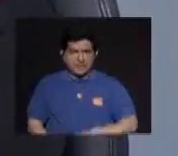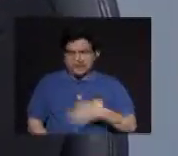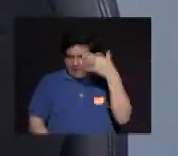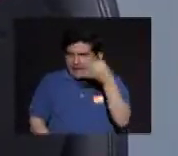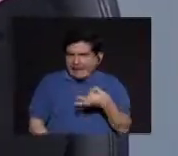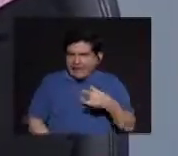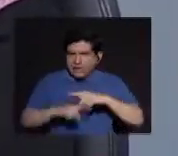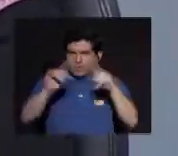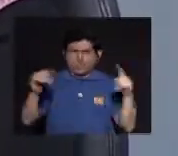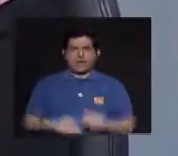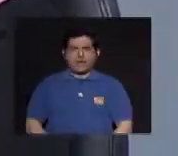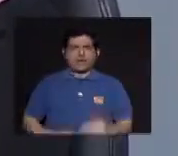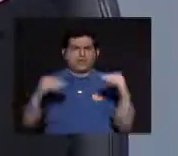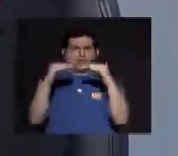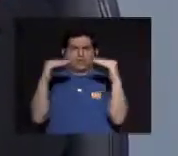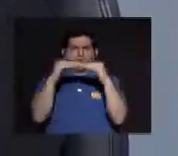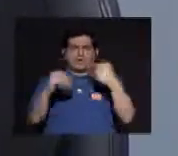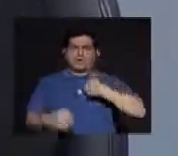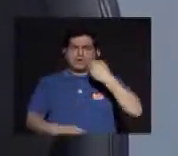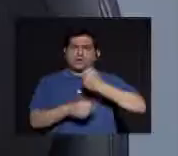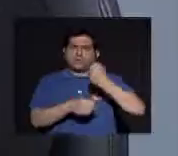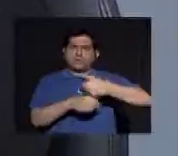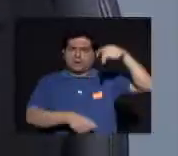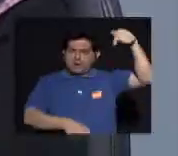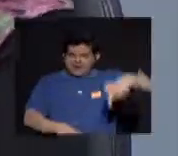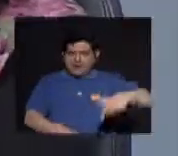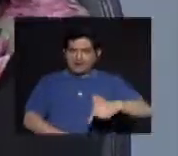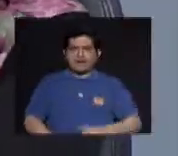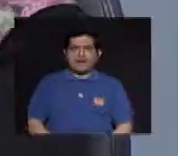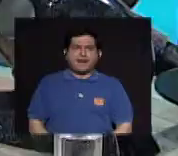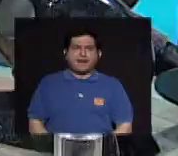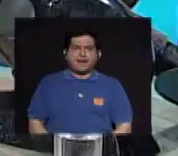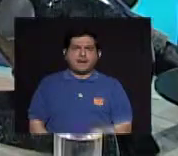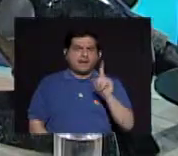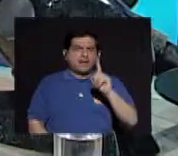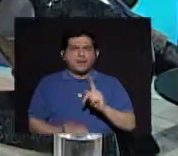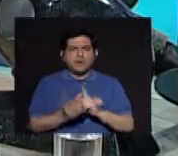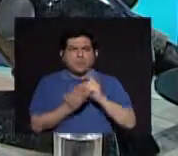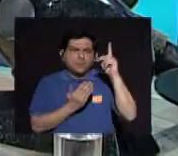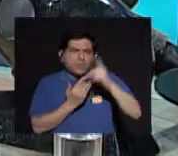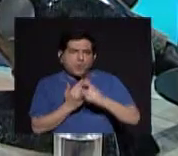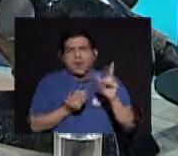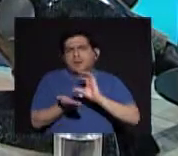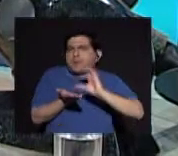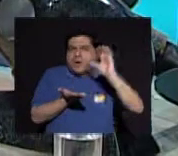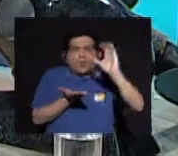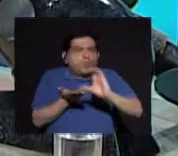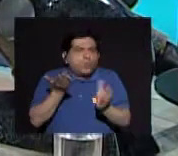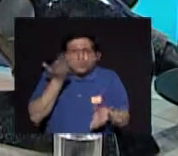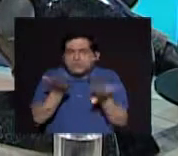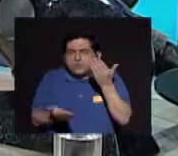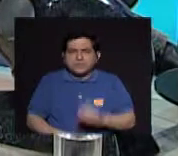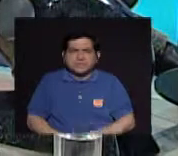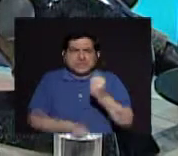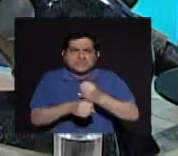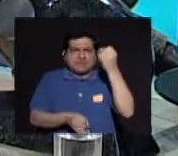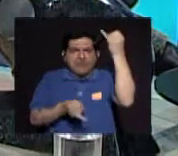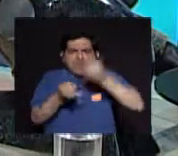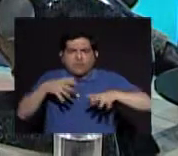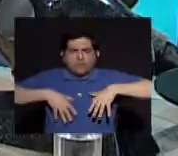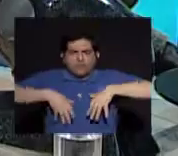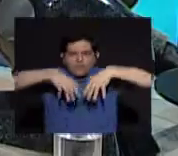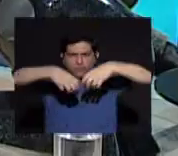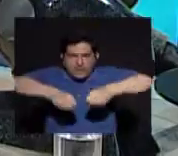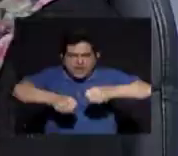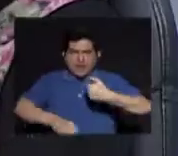ustedes llevaban, pero el nivel en el que uno trabaja acá, en un programa, digamos, o un curso o